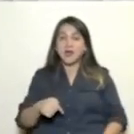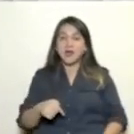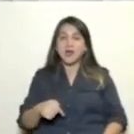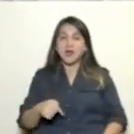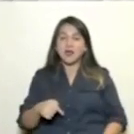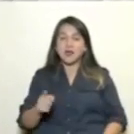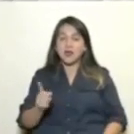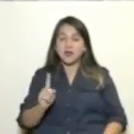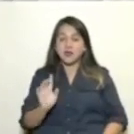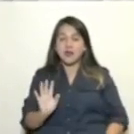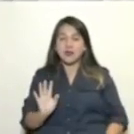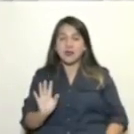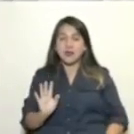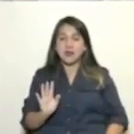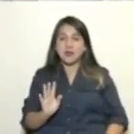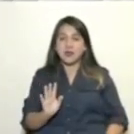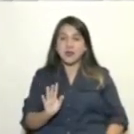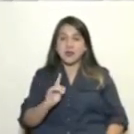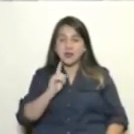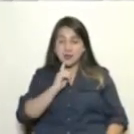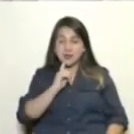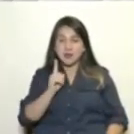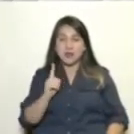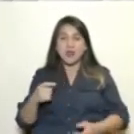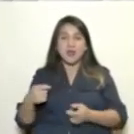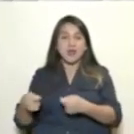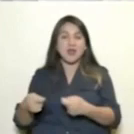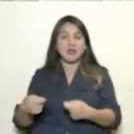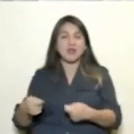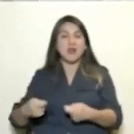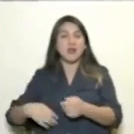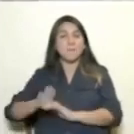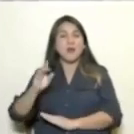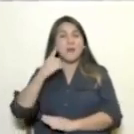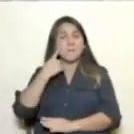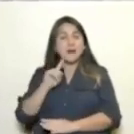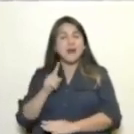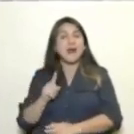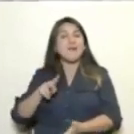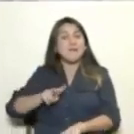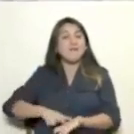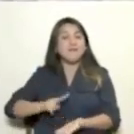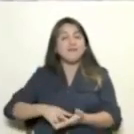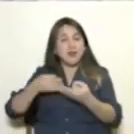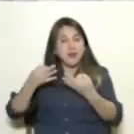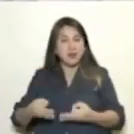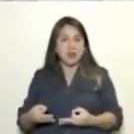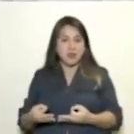obtuvo, usted va a tener que gastar mucho más para la verdadera